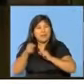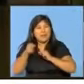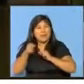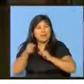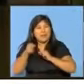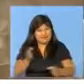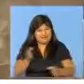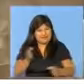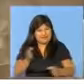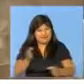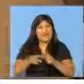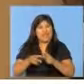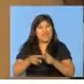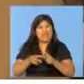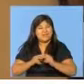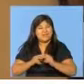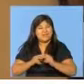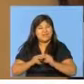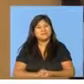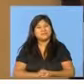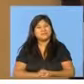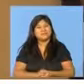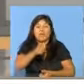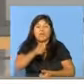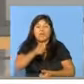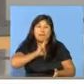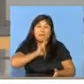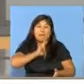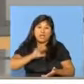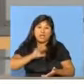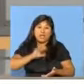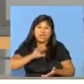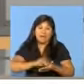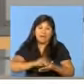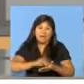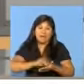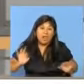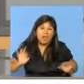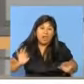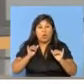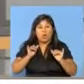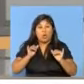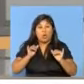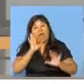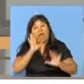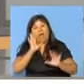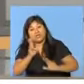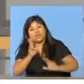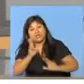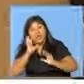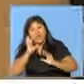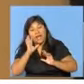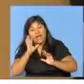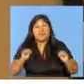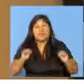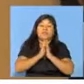contar algo más ustedes aportar como jóvenes uno de ustedes que quiere decirnos algo por favor a ver